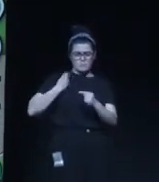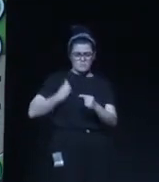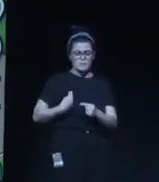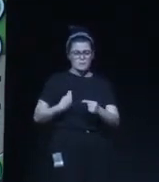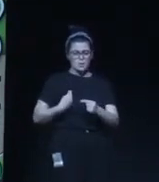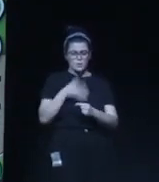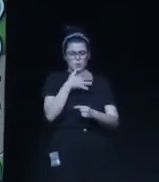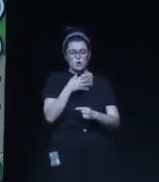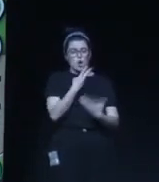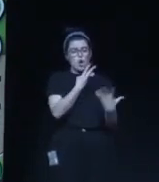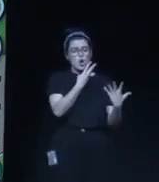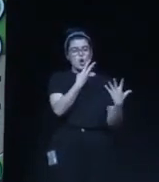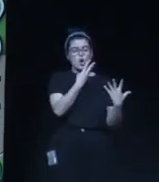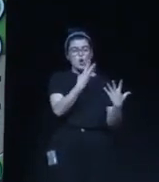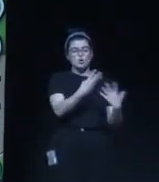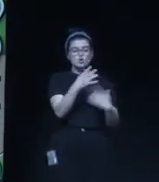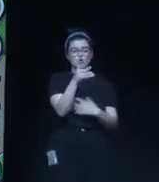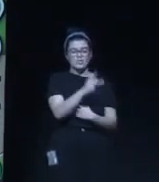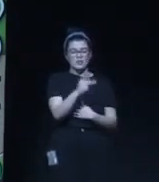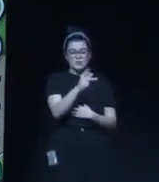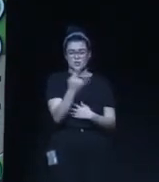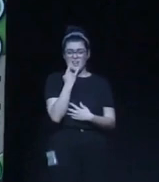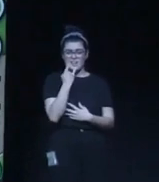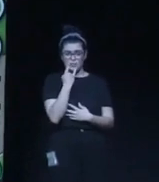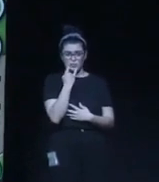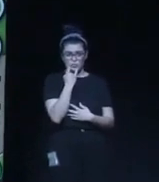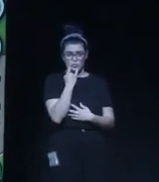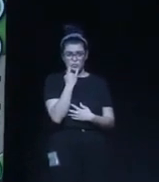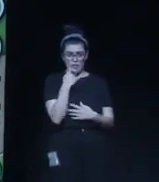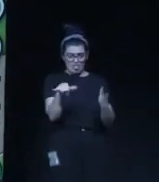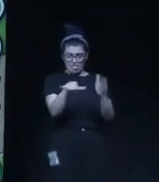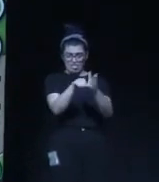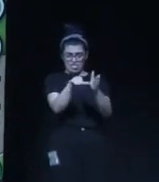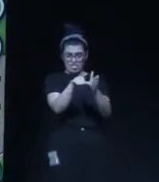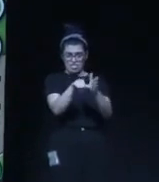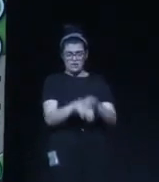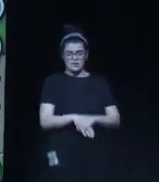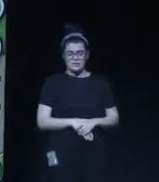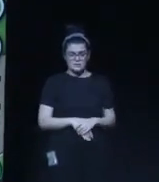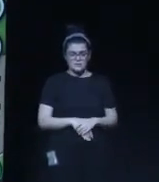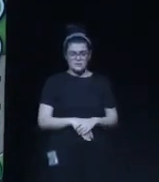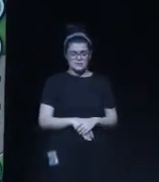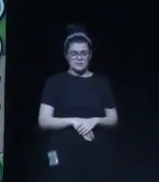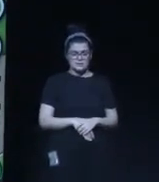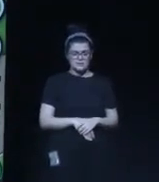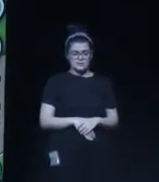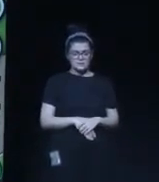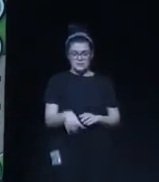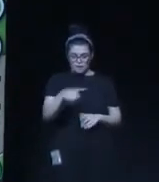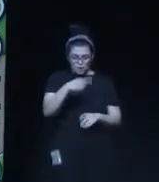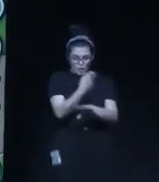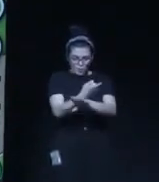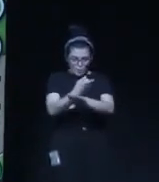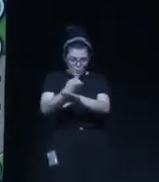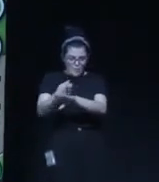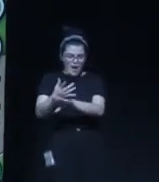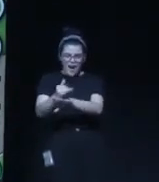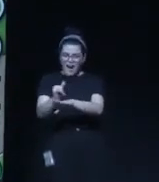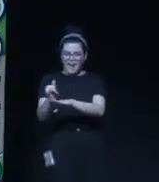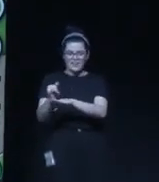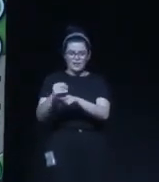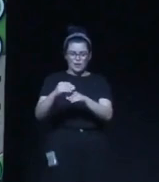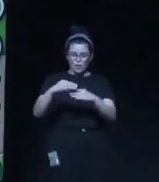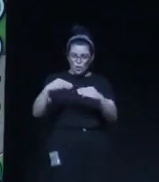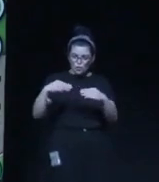8 kilómetros al centro de Guecho, no es nada. Entonces, claro, no, y tienen el puerto allí con todas